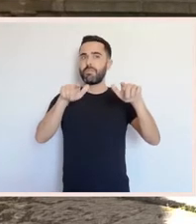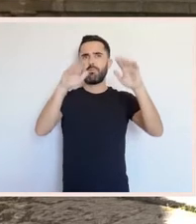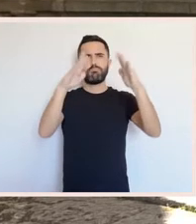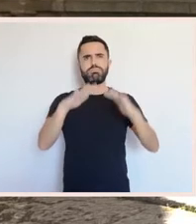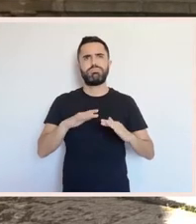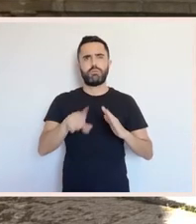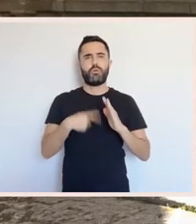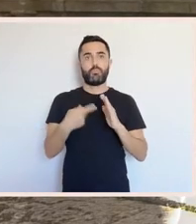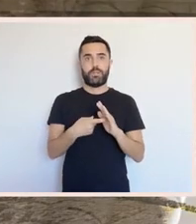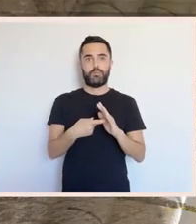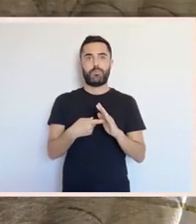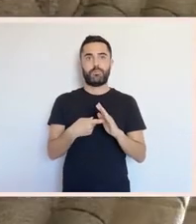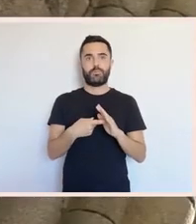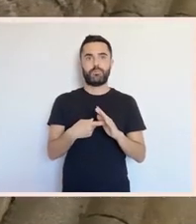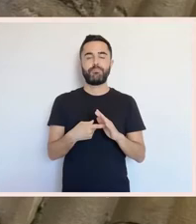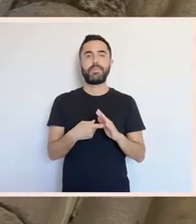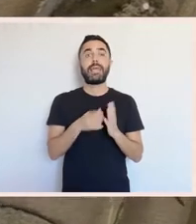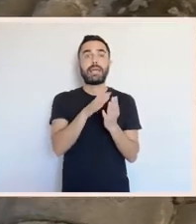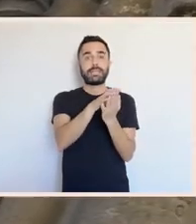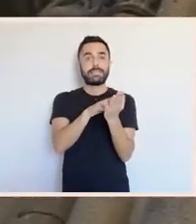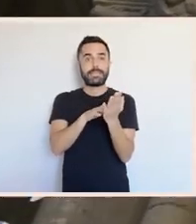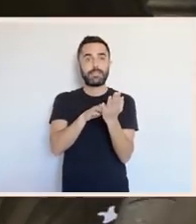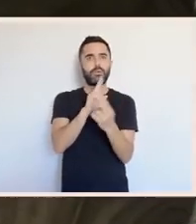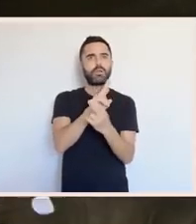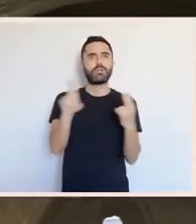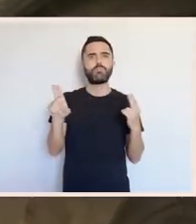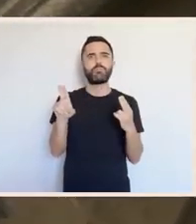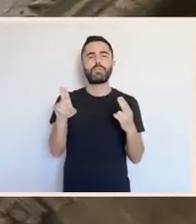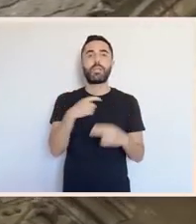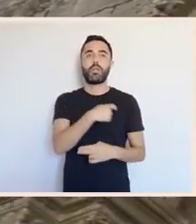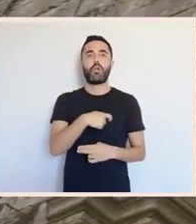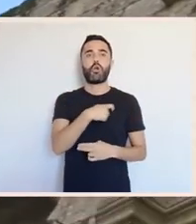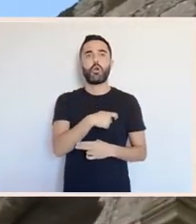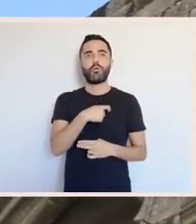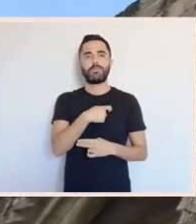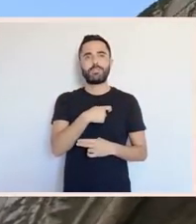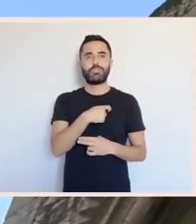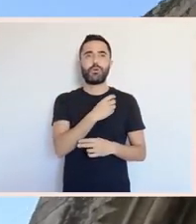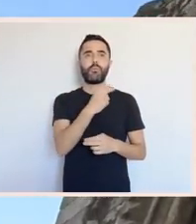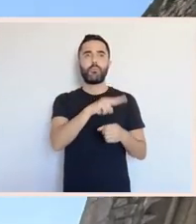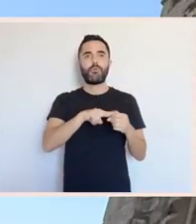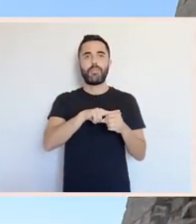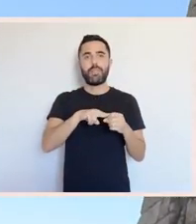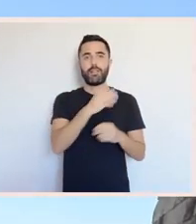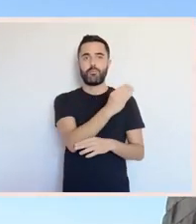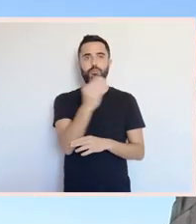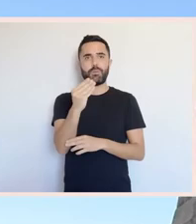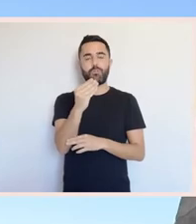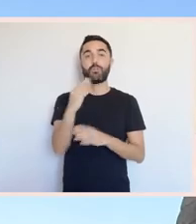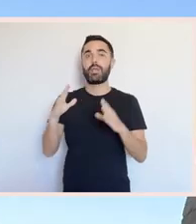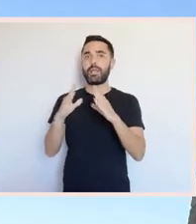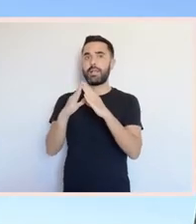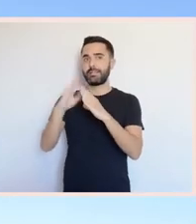a Comisión Provincial de Monumentos, obrigando a respetar a cabecera da igrexa e aqueles elementos que puderan ter